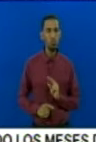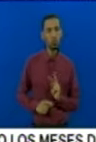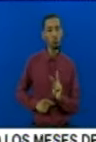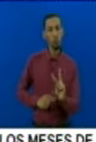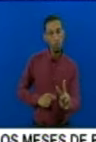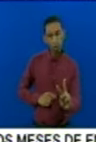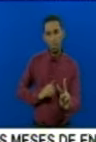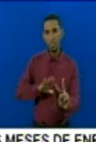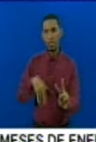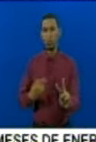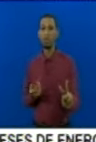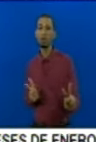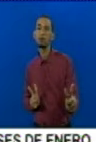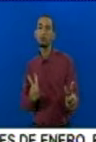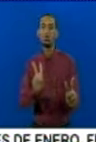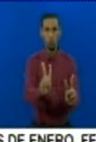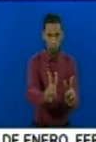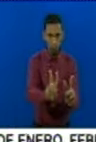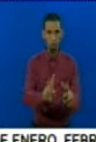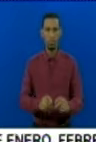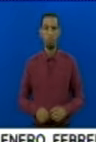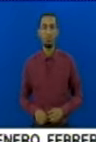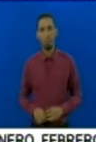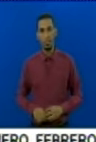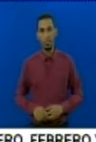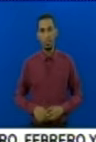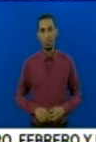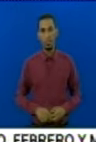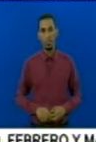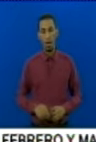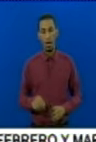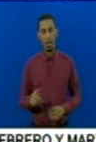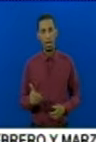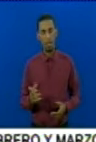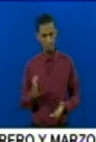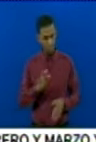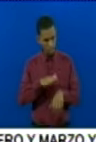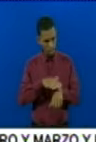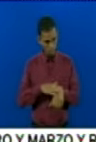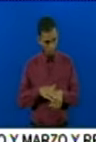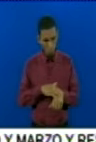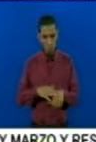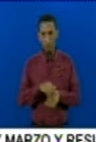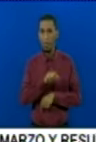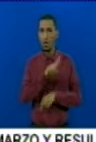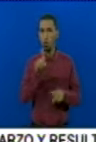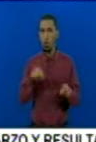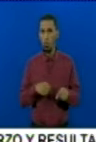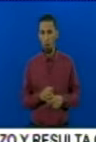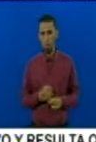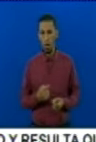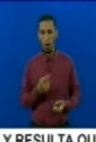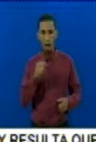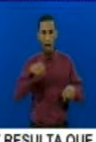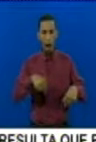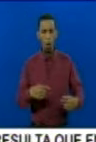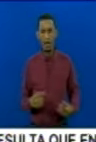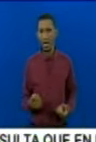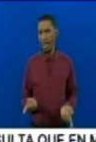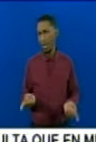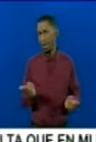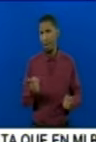central siga produciendo. Disculpe la pregunta, pero sería bueno aclarar, primera secretaria, el nivel de productividad que ahora mismo tiene el